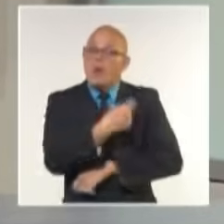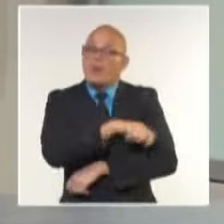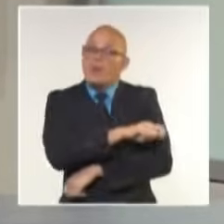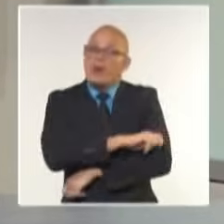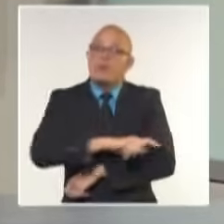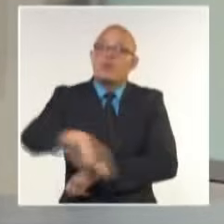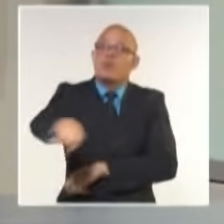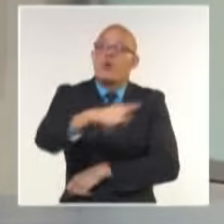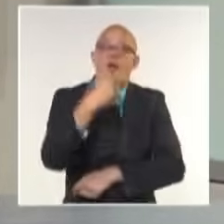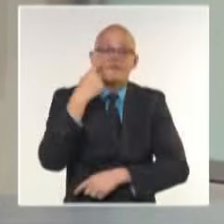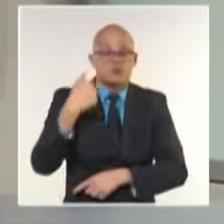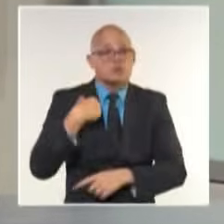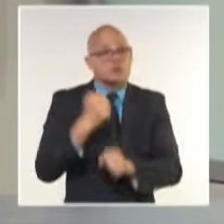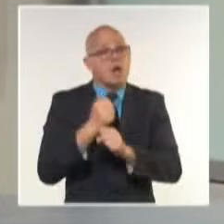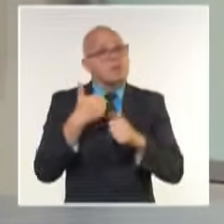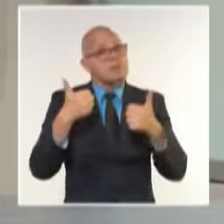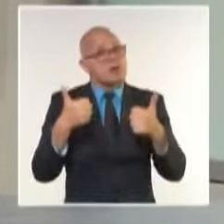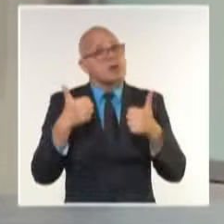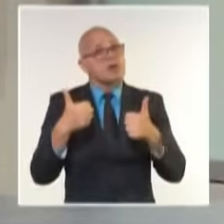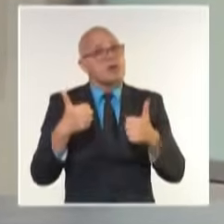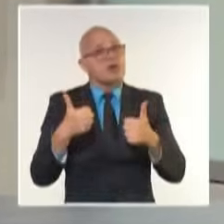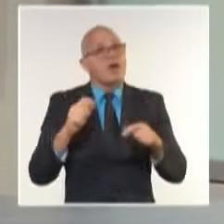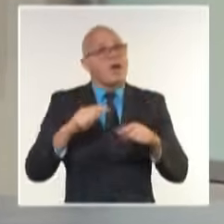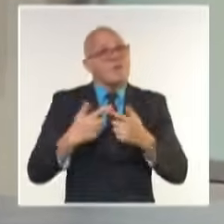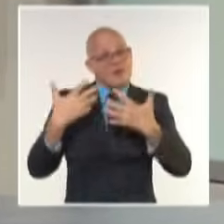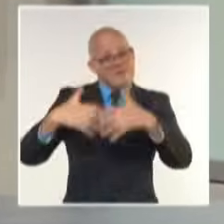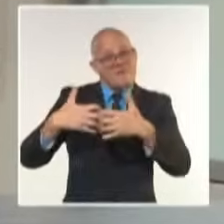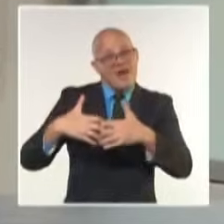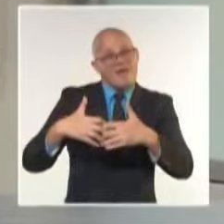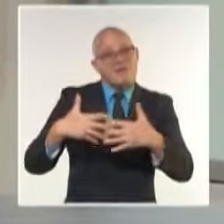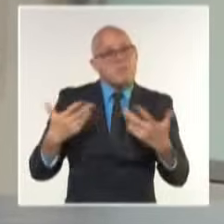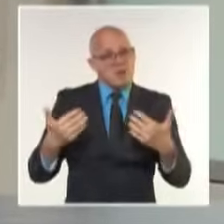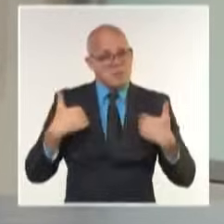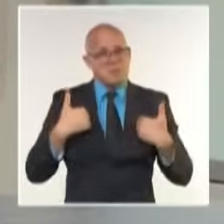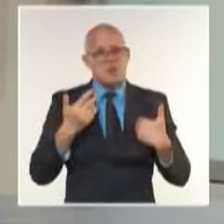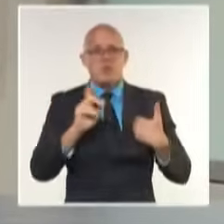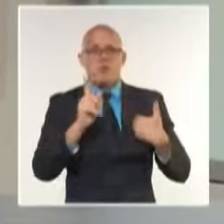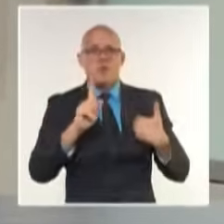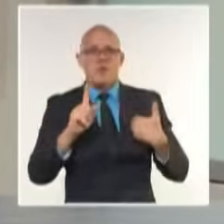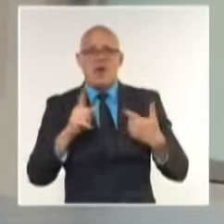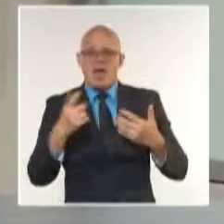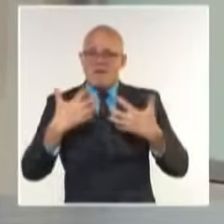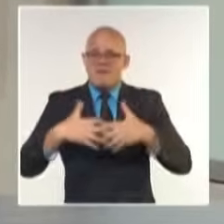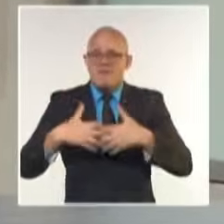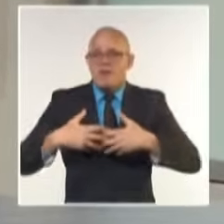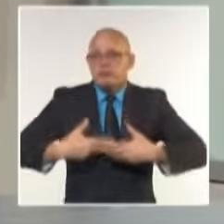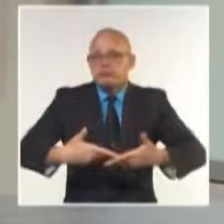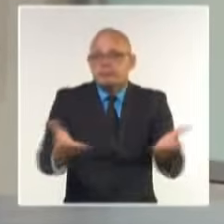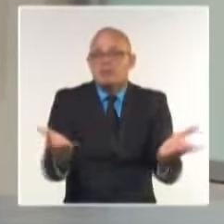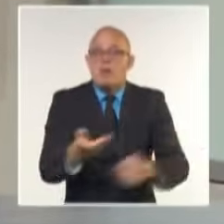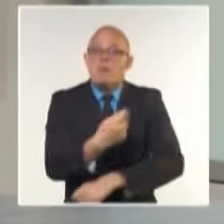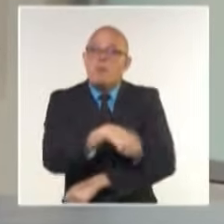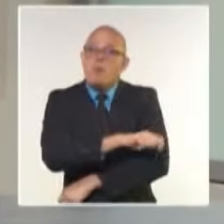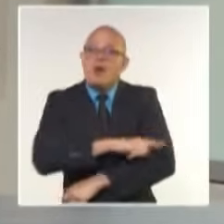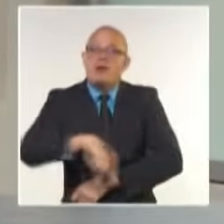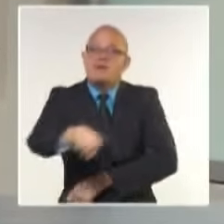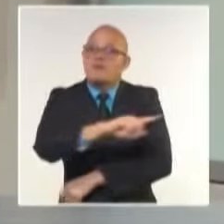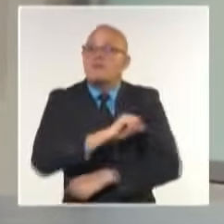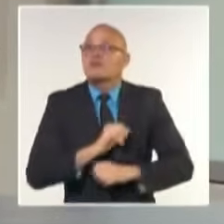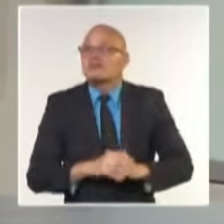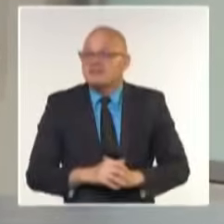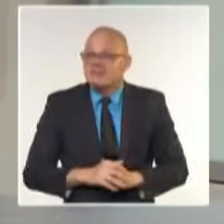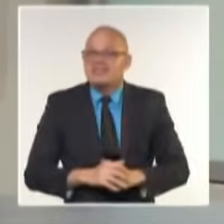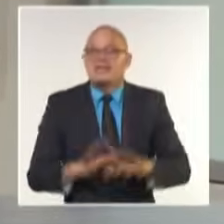en definitiva es al pueblo al que pertenecen, es al pueblo al que se deben. Y el pueblo es el que merece sin duda alguna todas